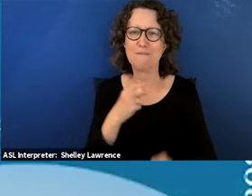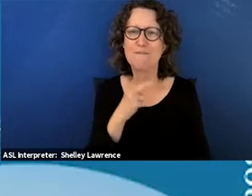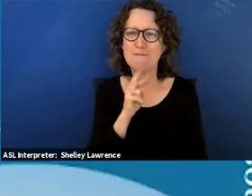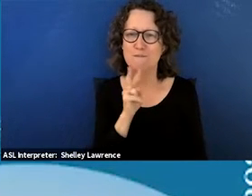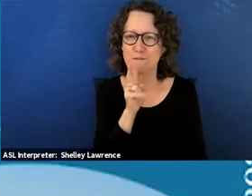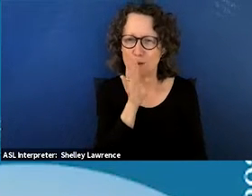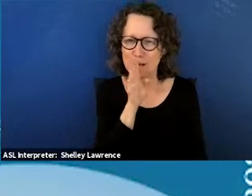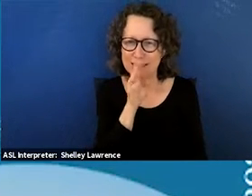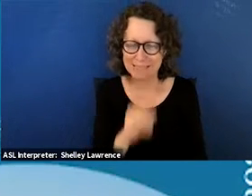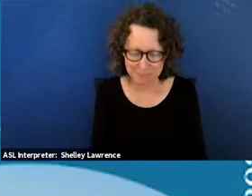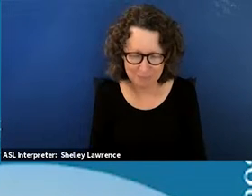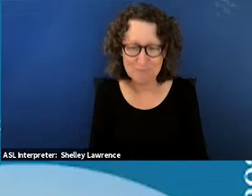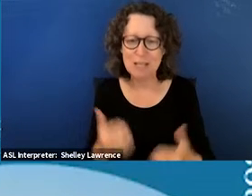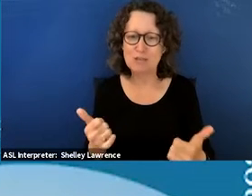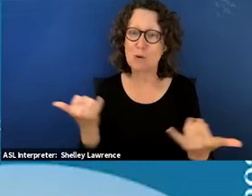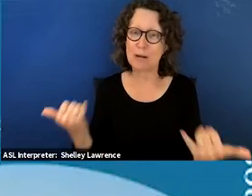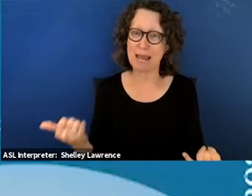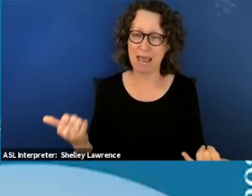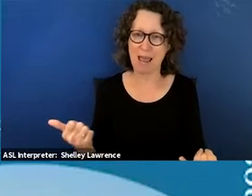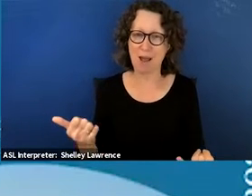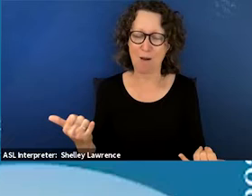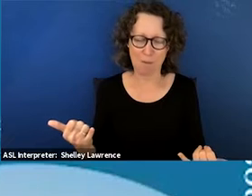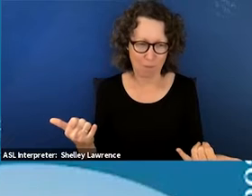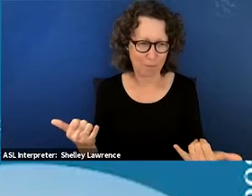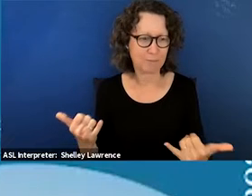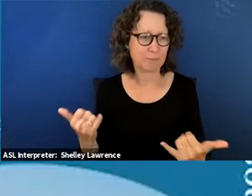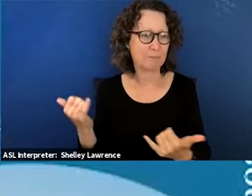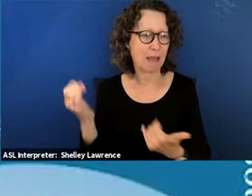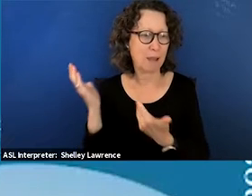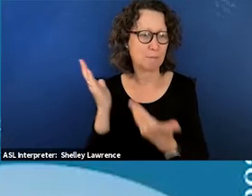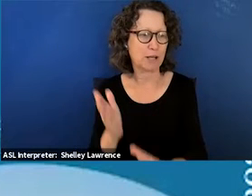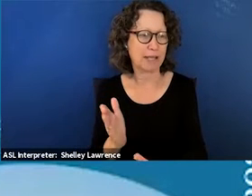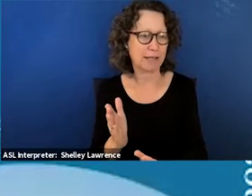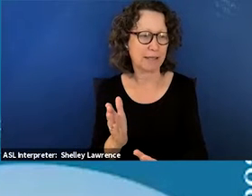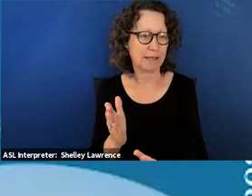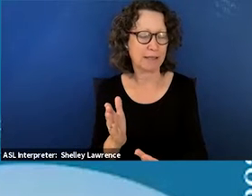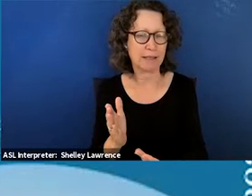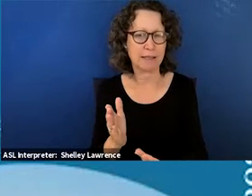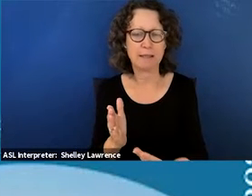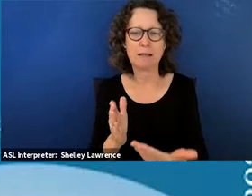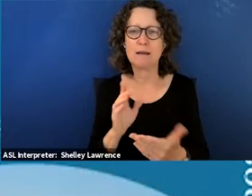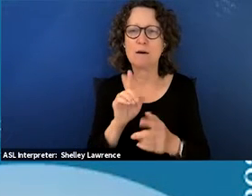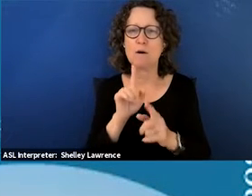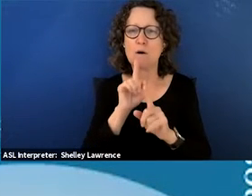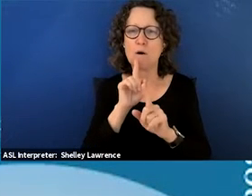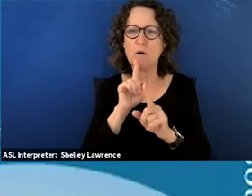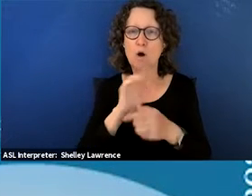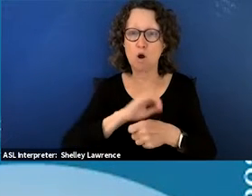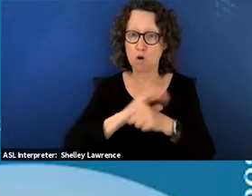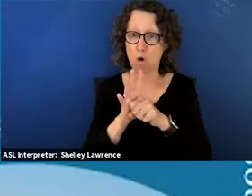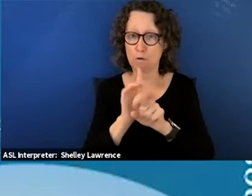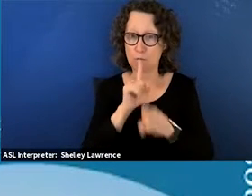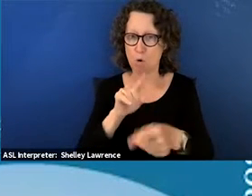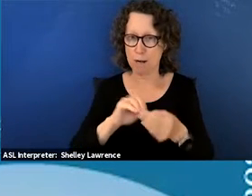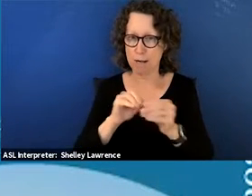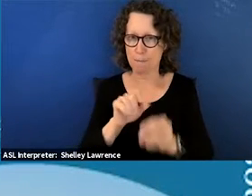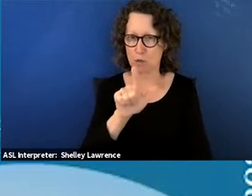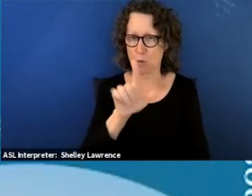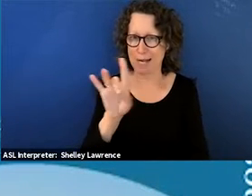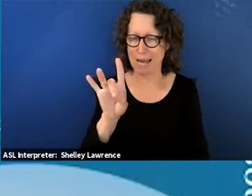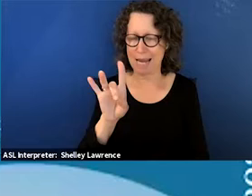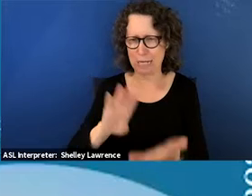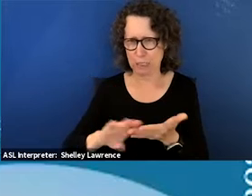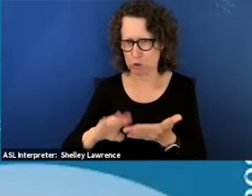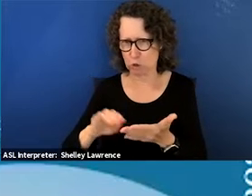de subdirector. Hoy les presento el siguiente informe. Es el informe número 28 sobre